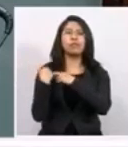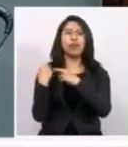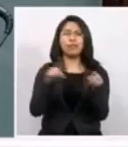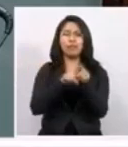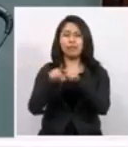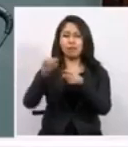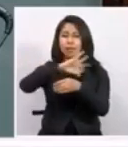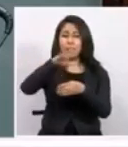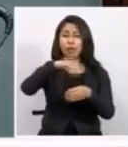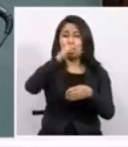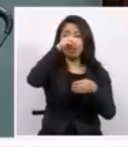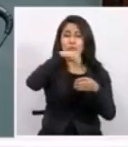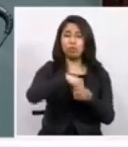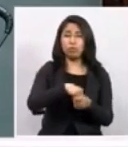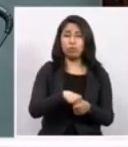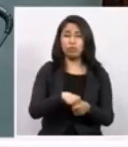inclusión,